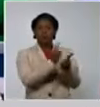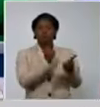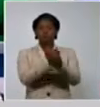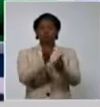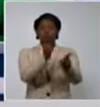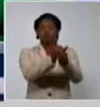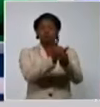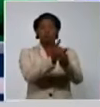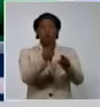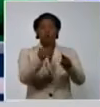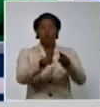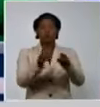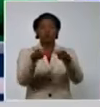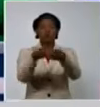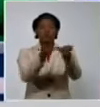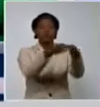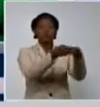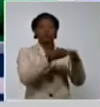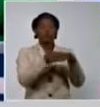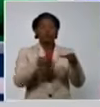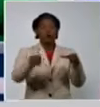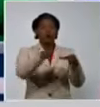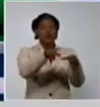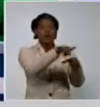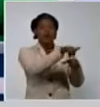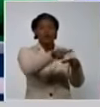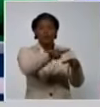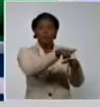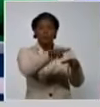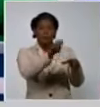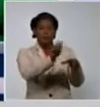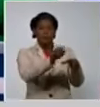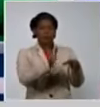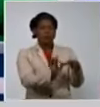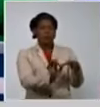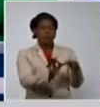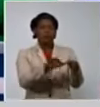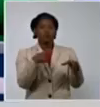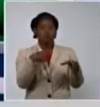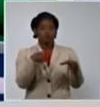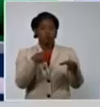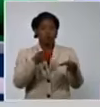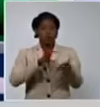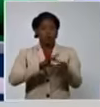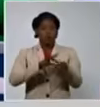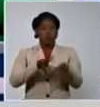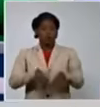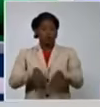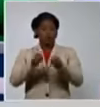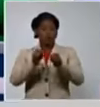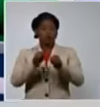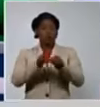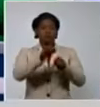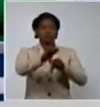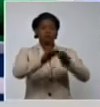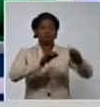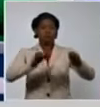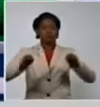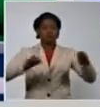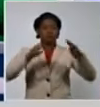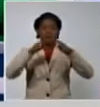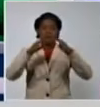sospechosos, que siguen el mismo protocolo de un contacto de un caso confirmado. Ahora, si yo que soy